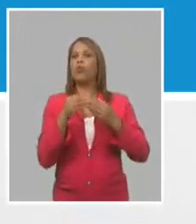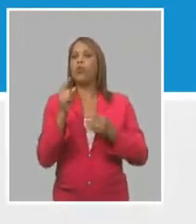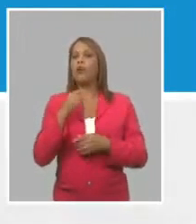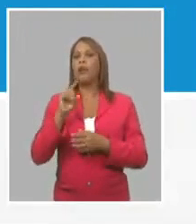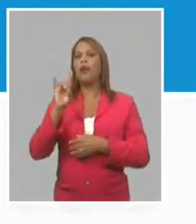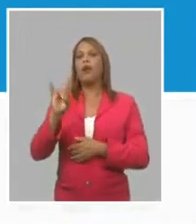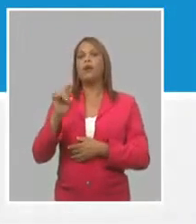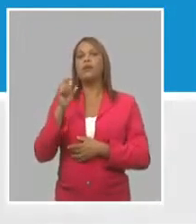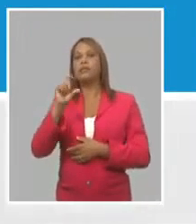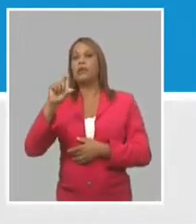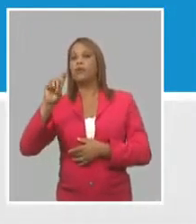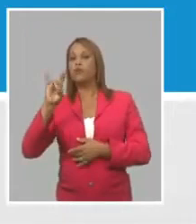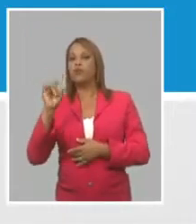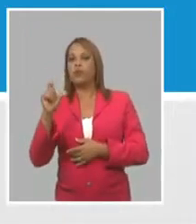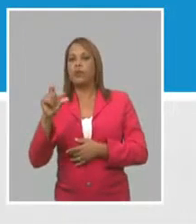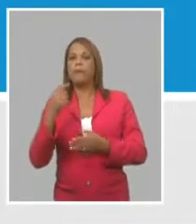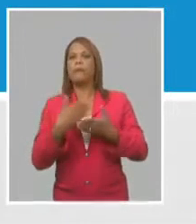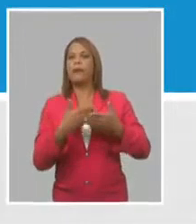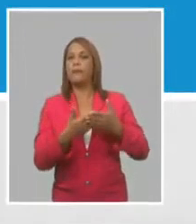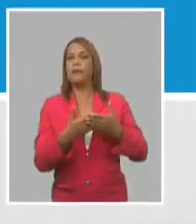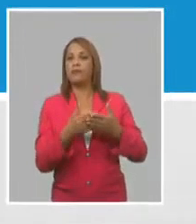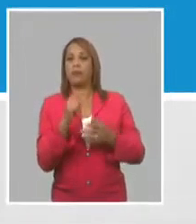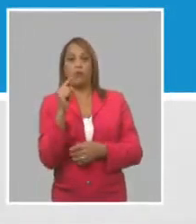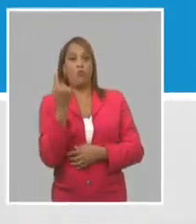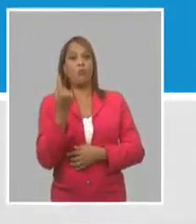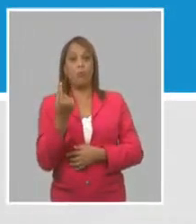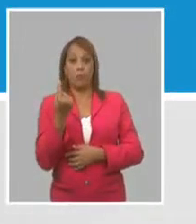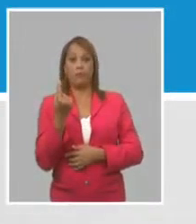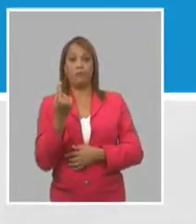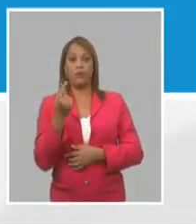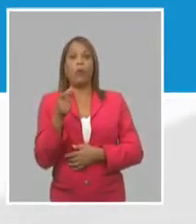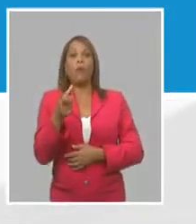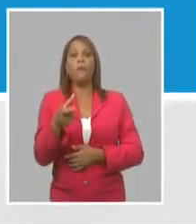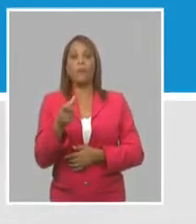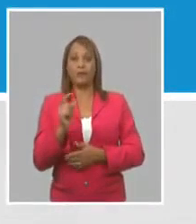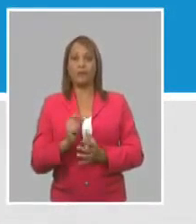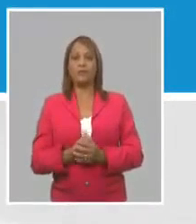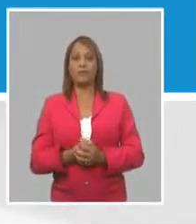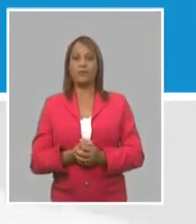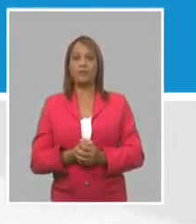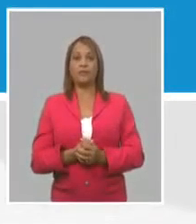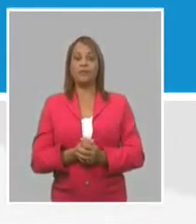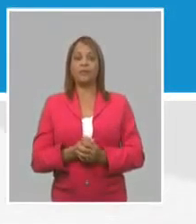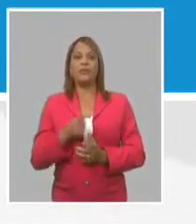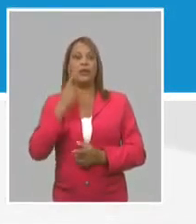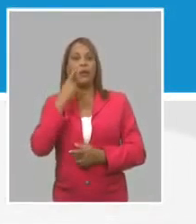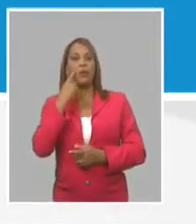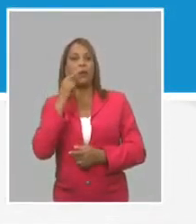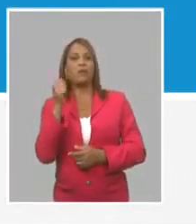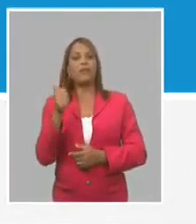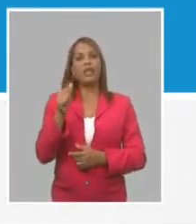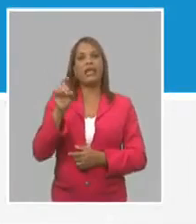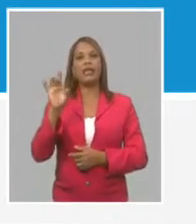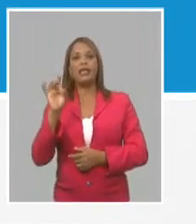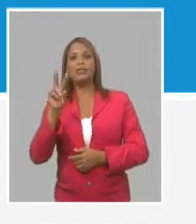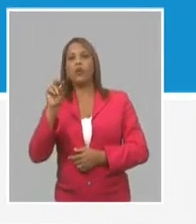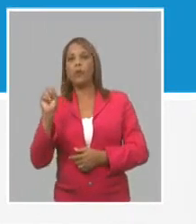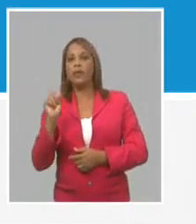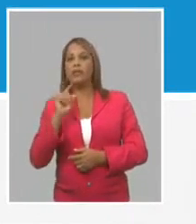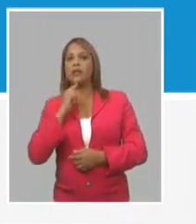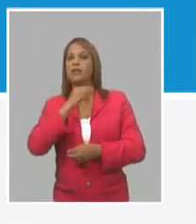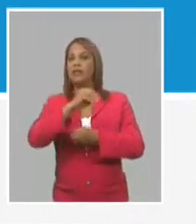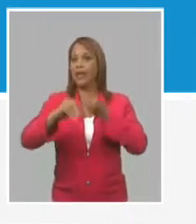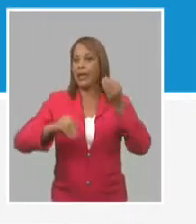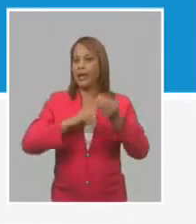empresas? Un peso. ¿Cuánto pudiera costar en algún momento si devaluamos 10, 15 o 20 pesos? Esa es la